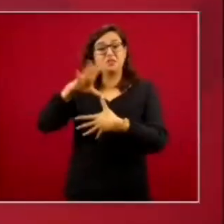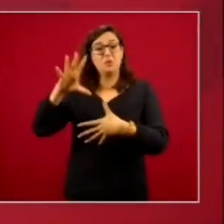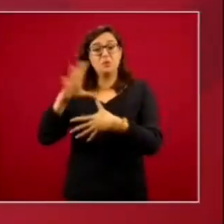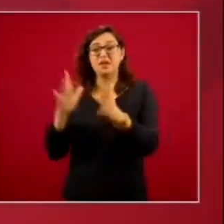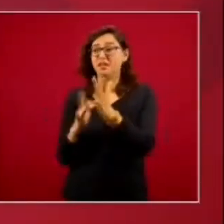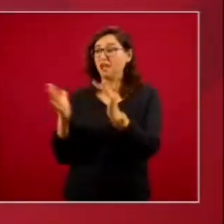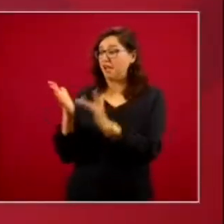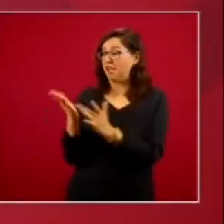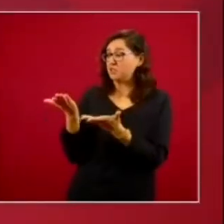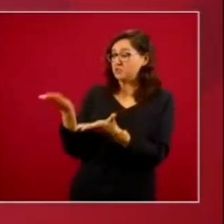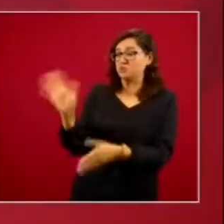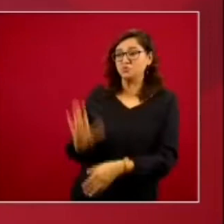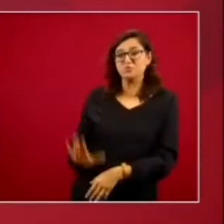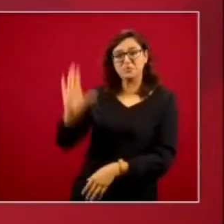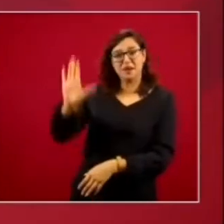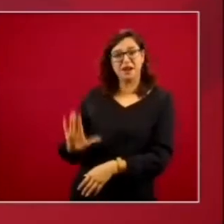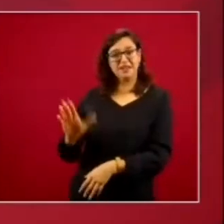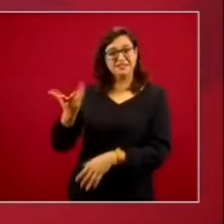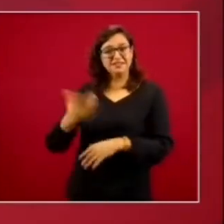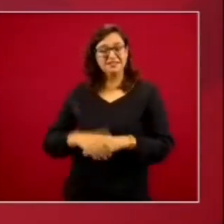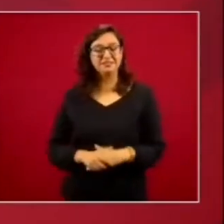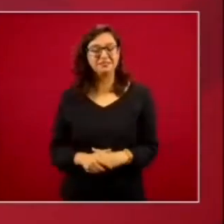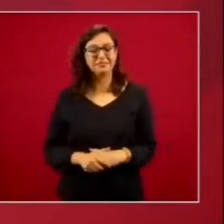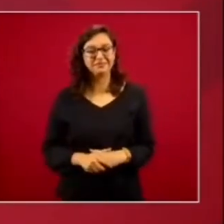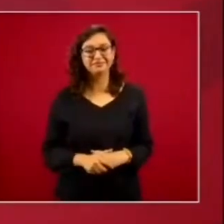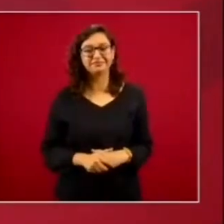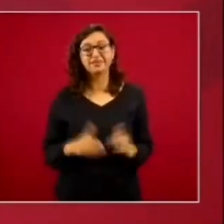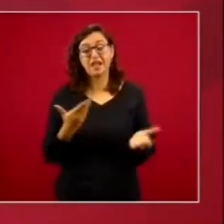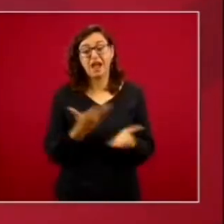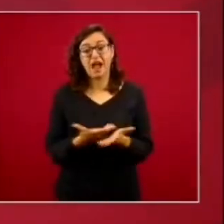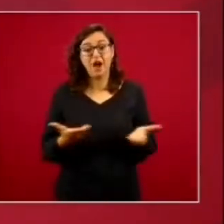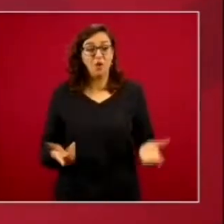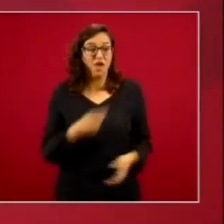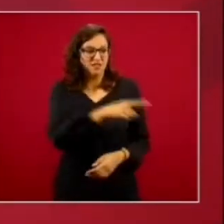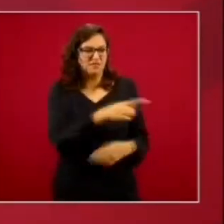y ahora está muy enojado porque su revista